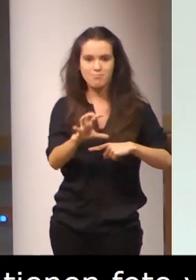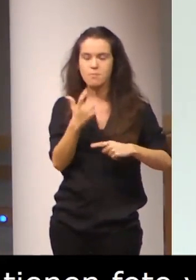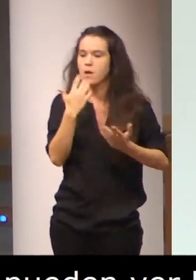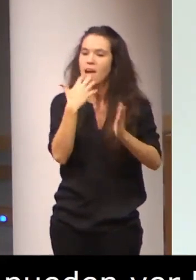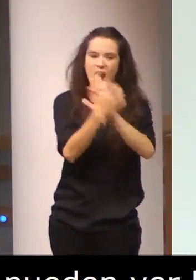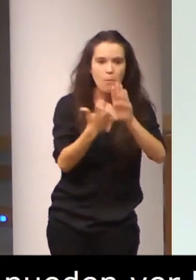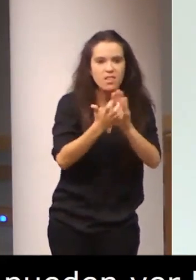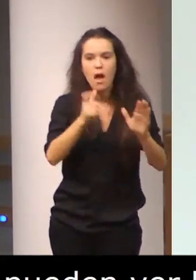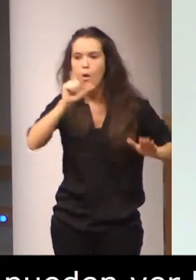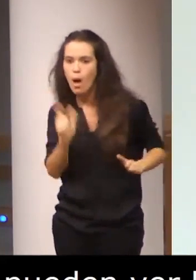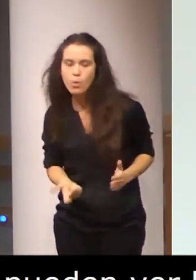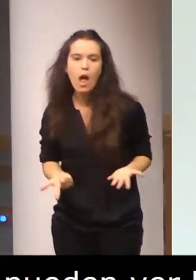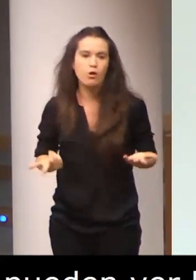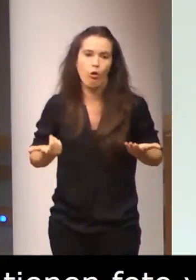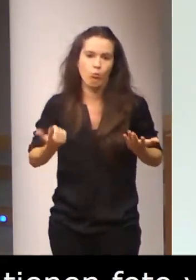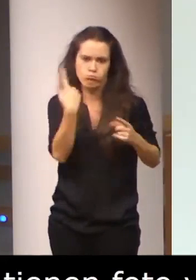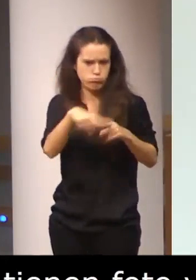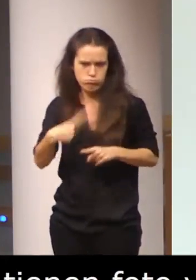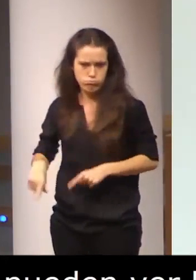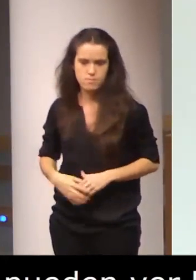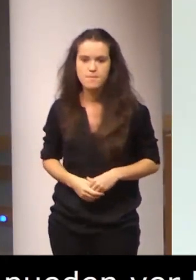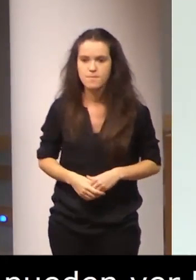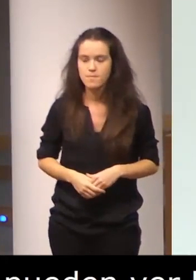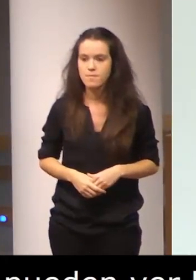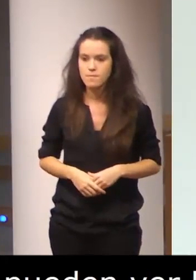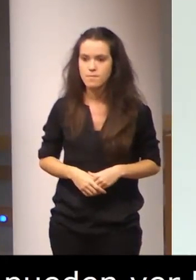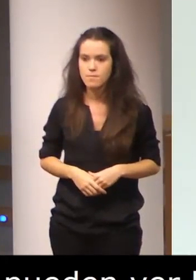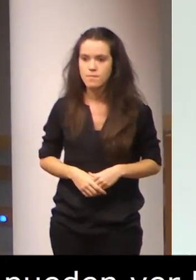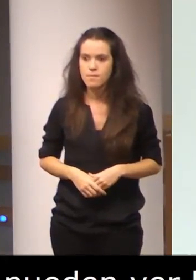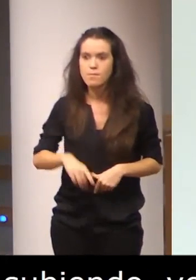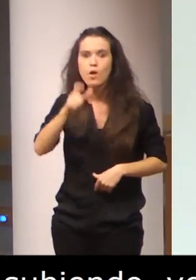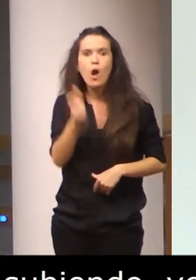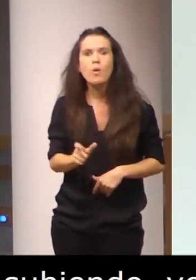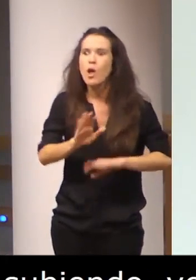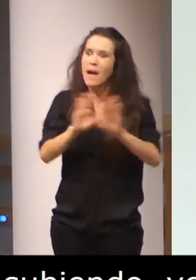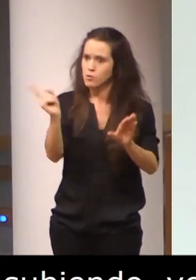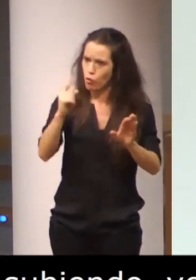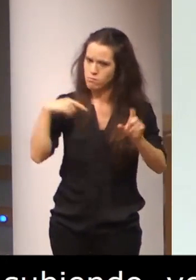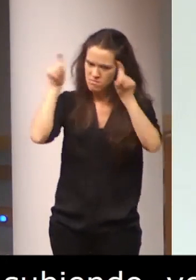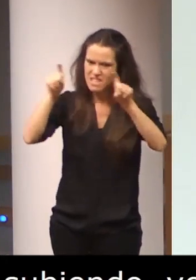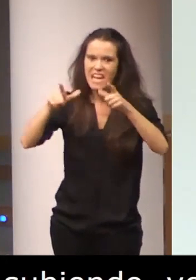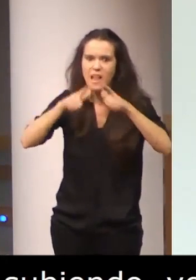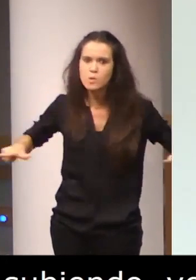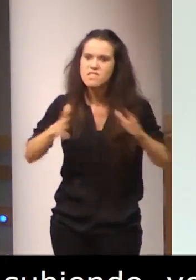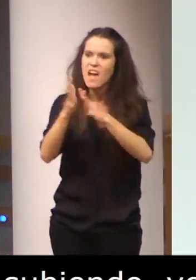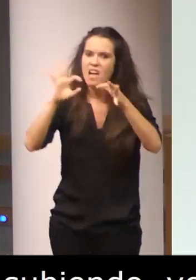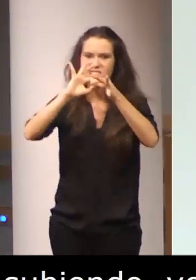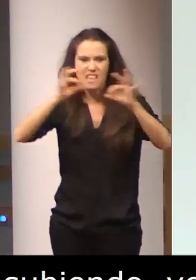de vocabulario, porque además de vocabulario también se enseña lingüística, es decir, la sintaxis,